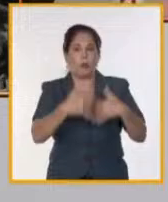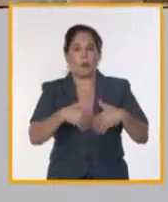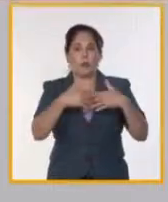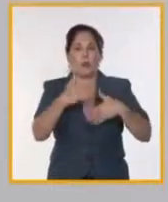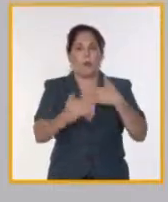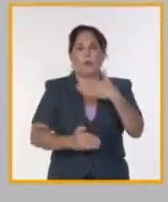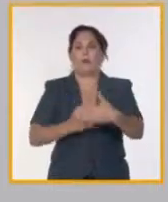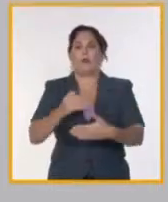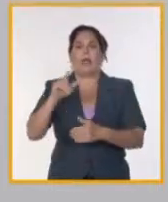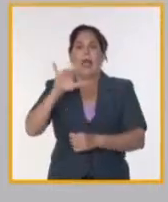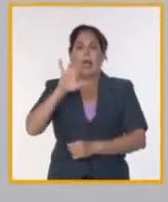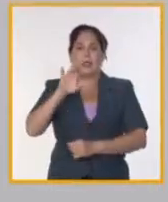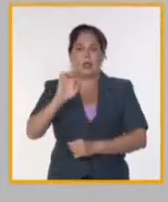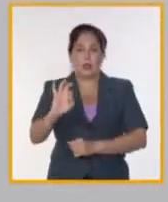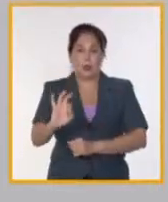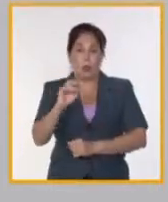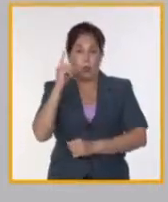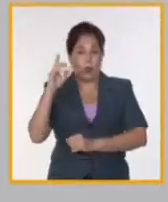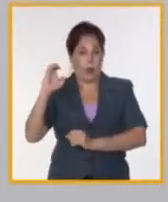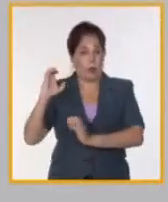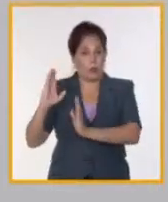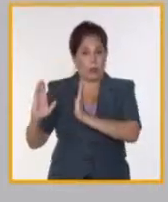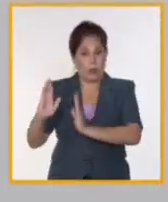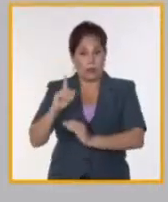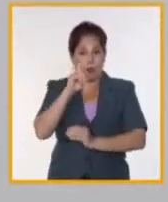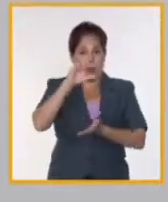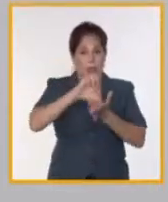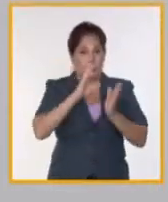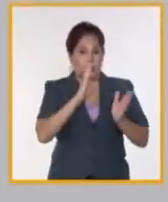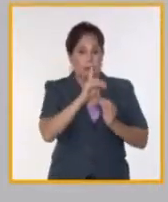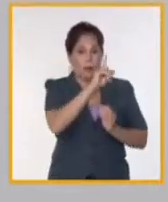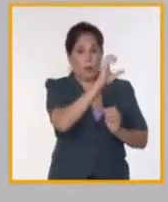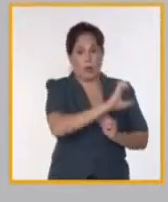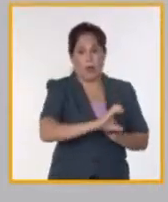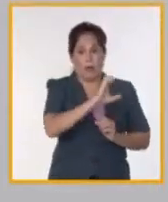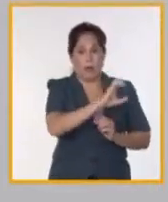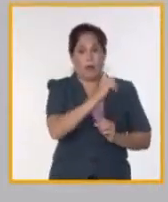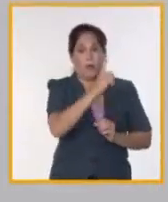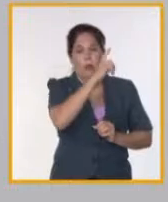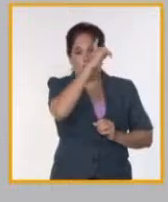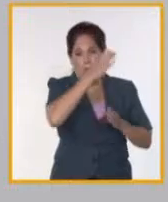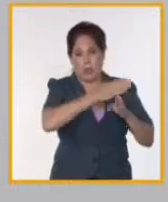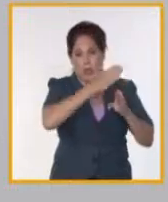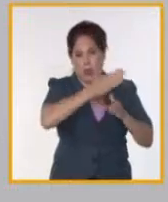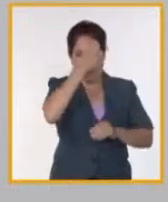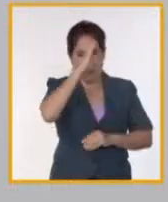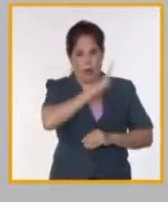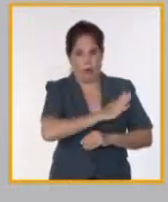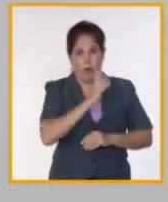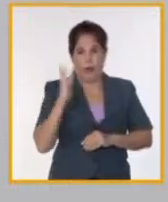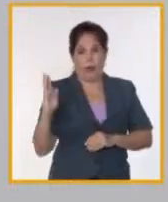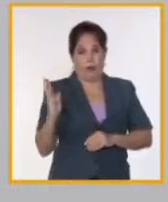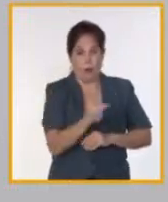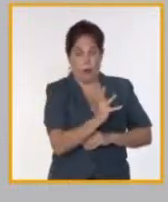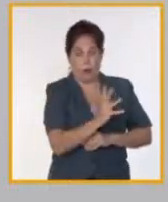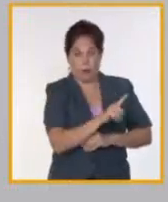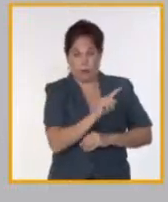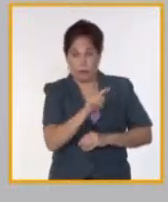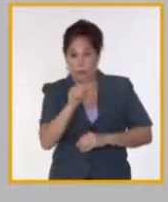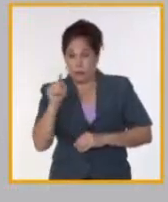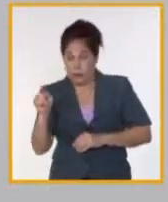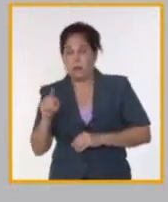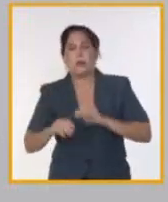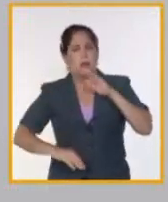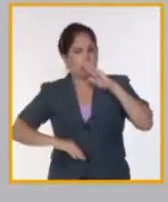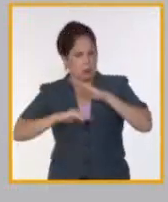procesadoras de carbonato de calcio, una en Occidente, una en Centro, una en Camagüey y una en Santiago de Cuba. Con esas plantas de carbonato de calcio se cubre